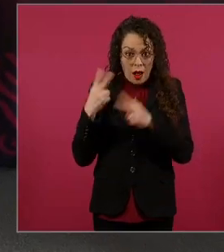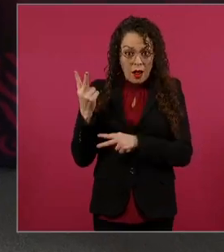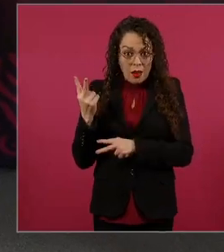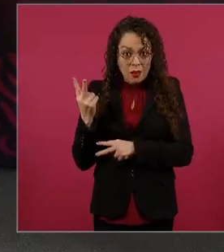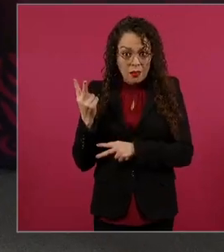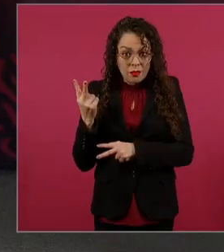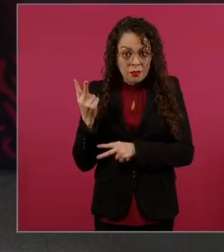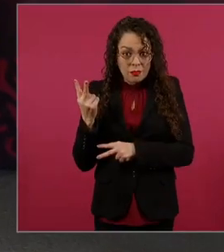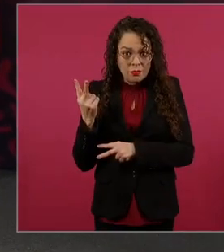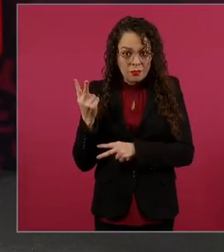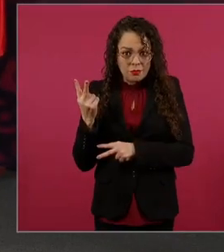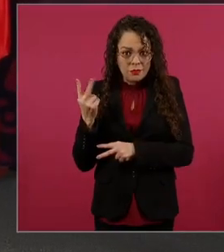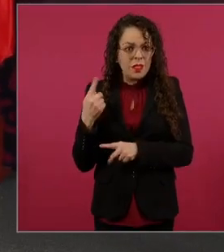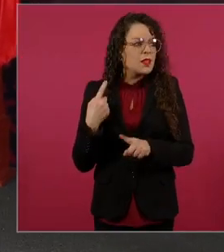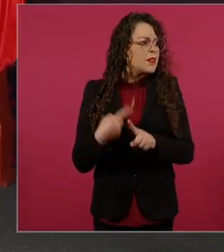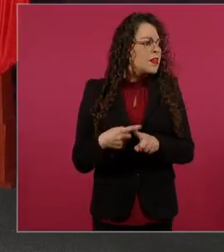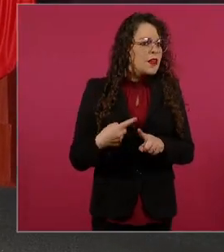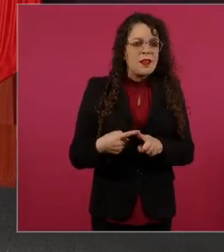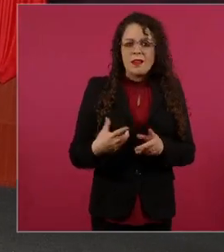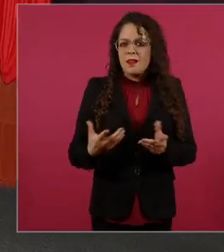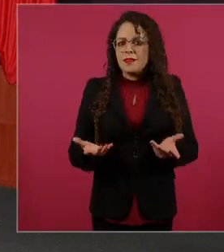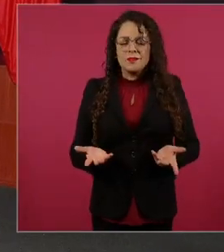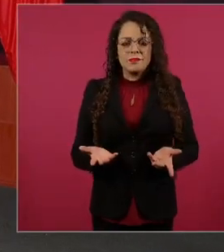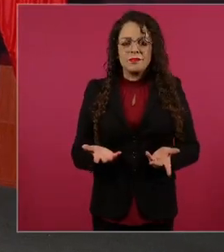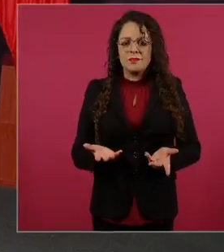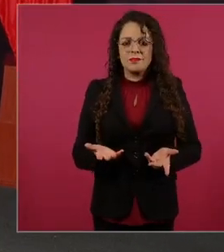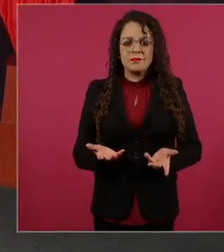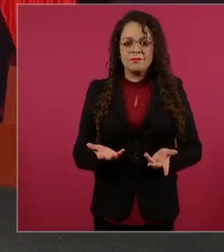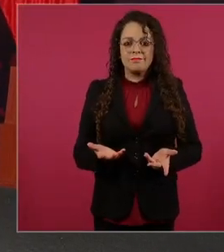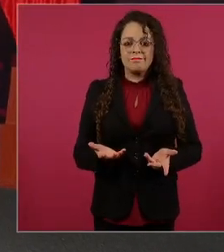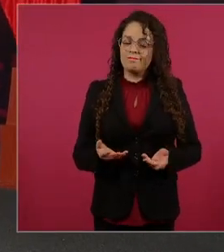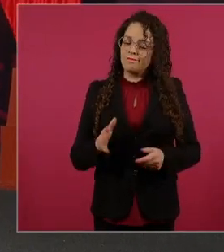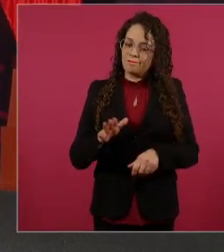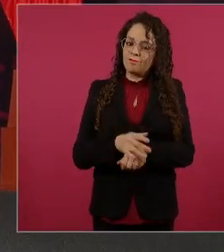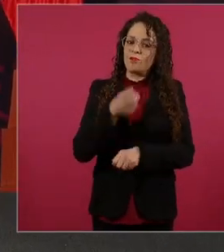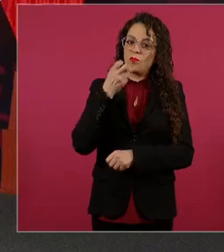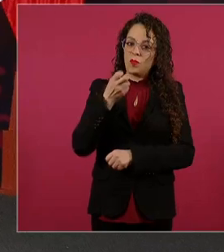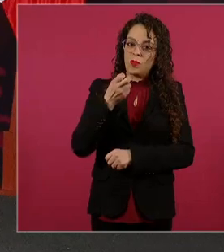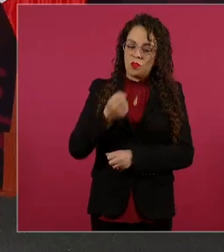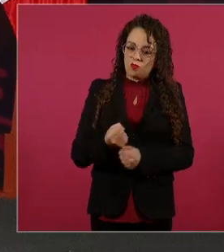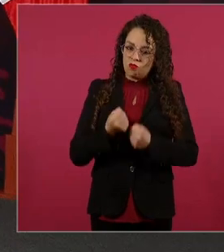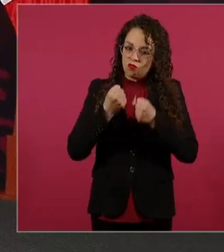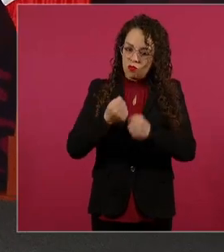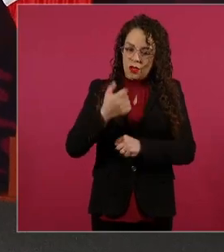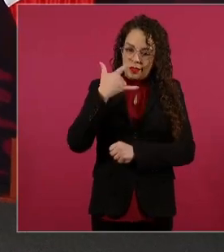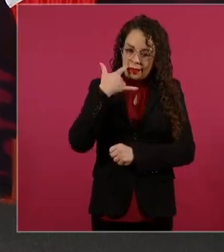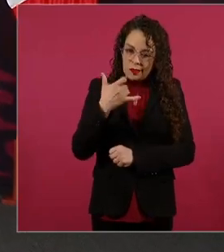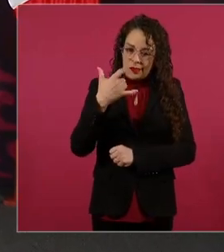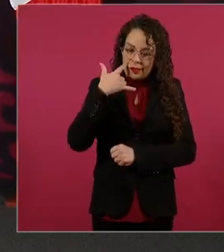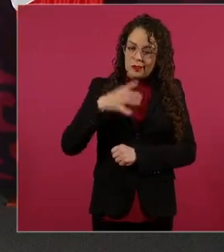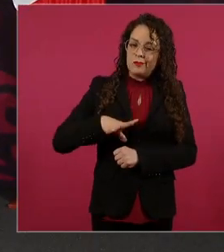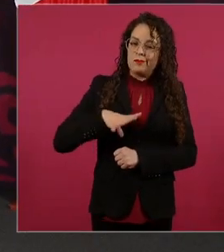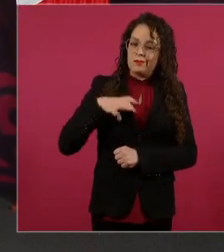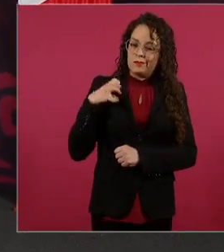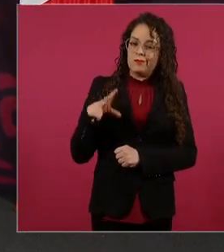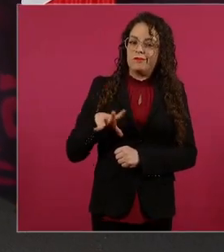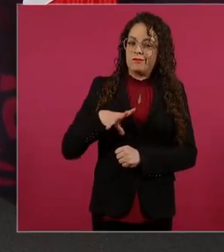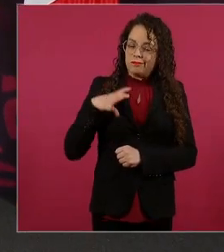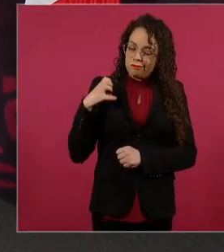entonces se está haciendo todo un esfuerzo y le agradecemos mucho